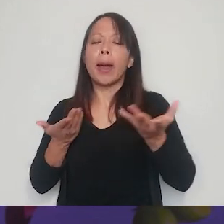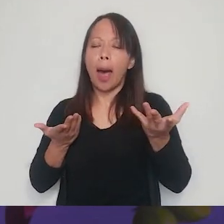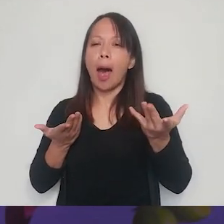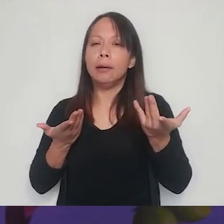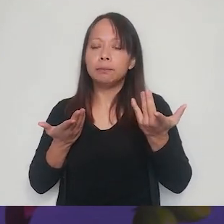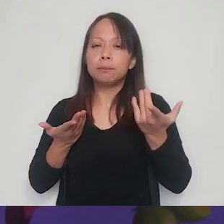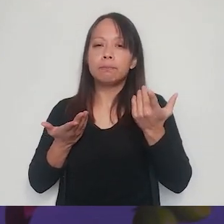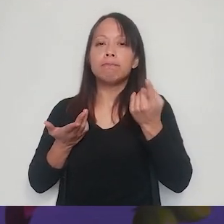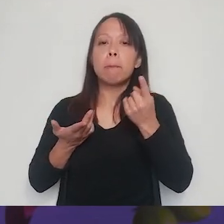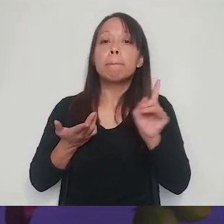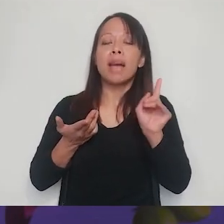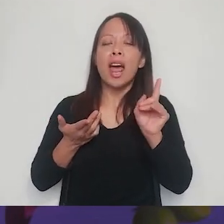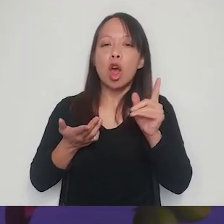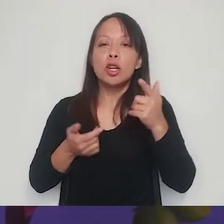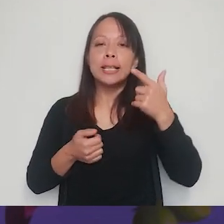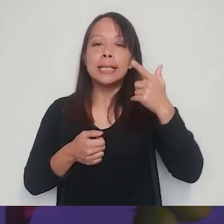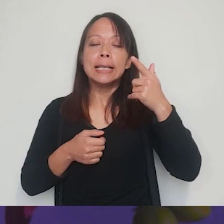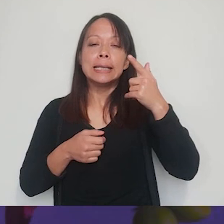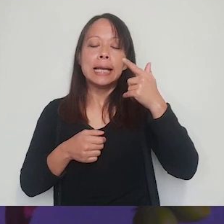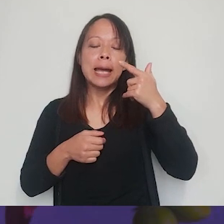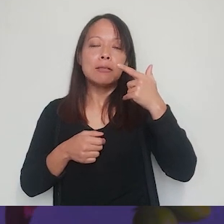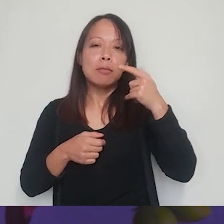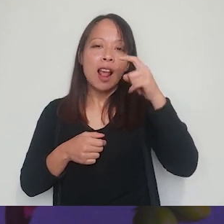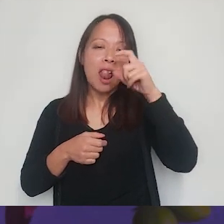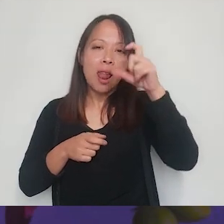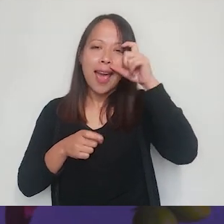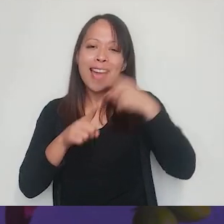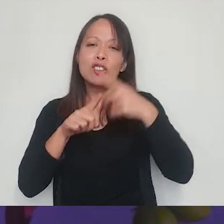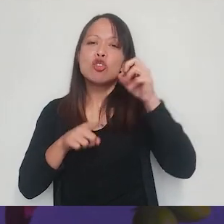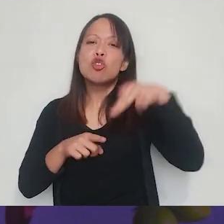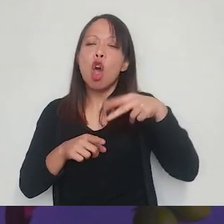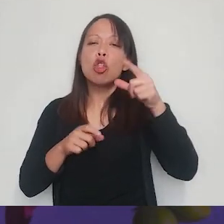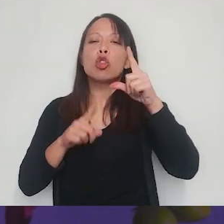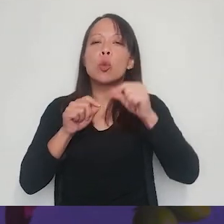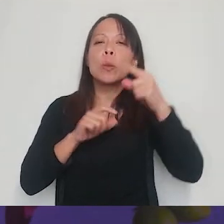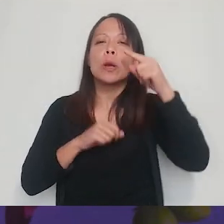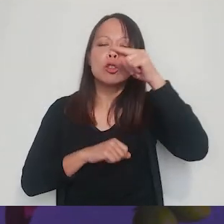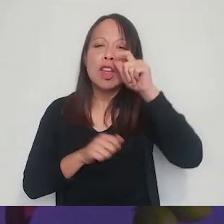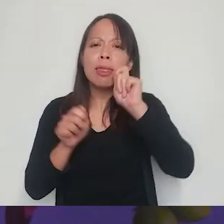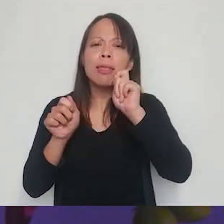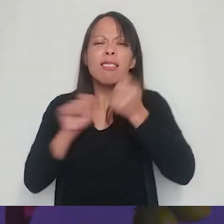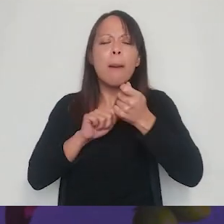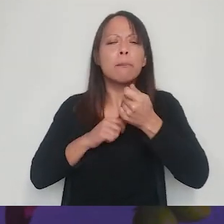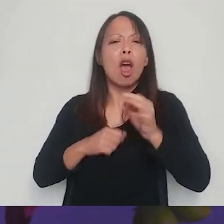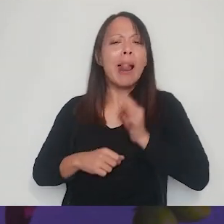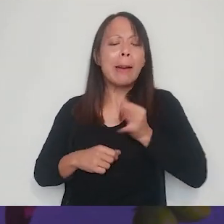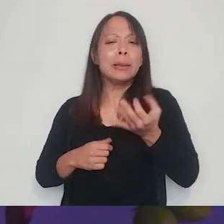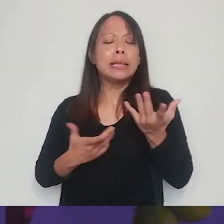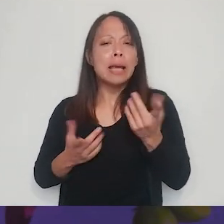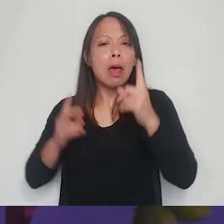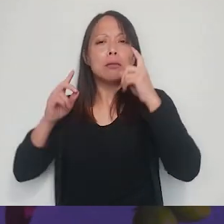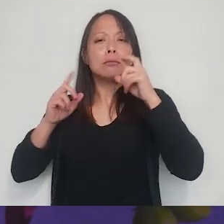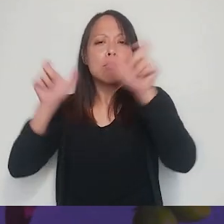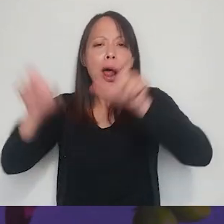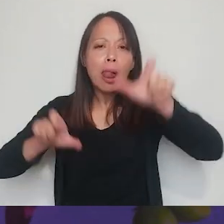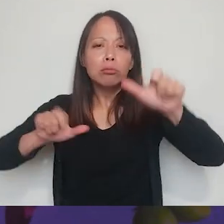que afectaba el splicing alternativo, afectaba en particular al exón 7 del gen SMN2. Y desde ahí en más